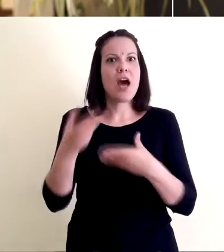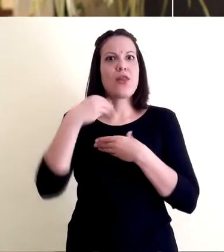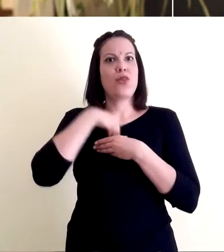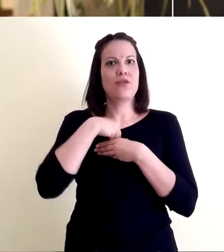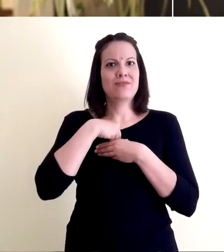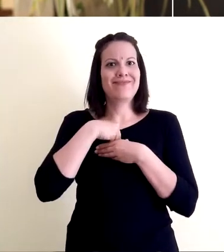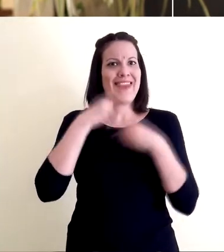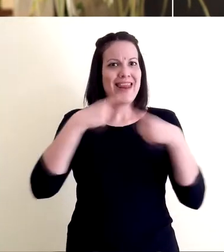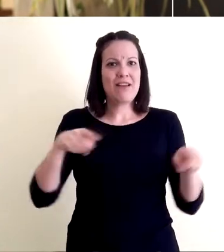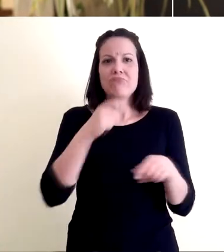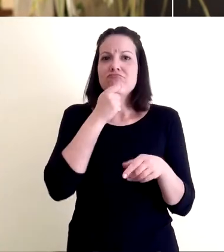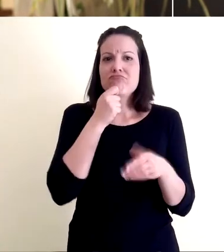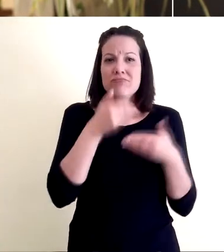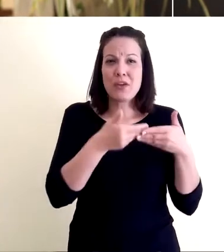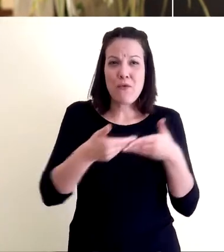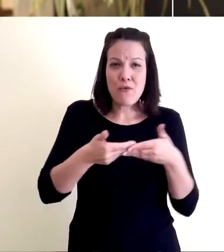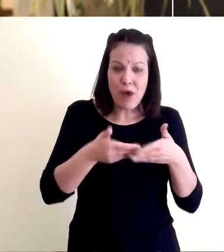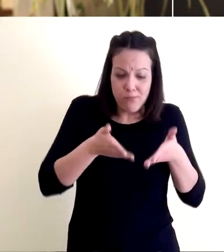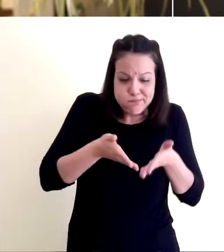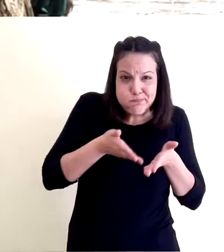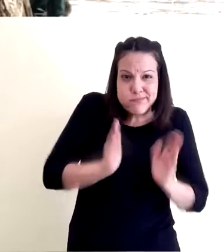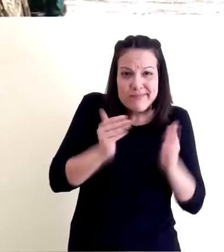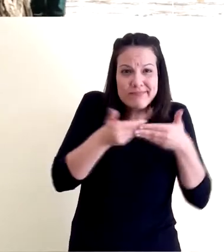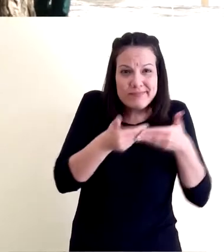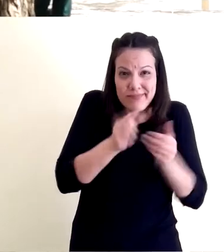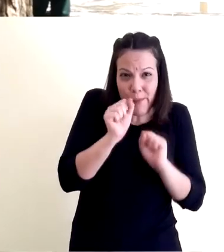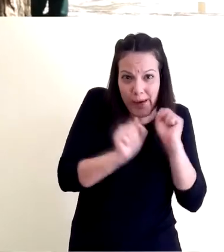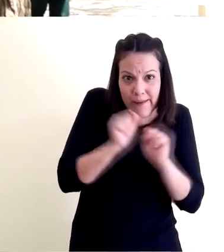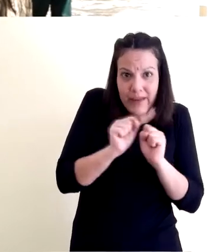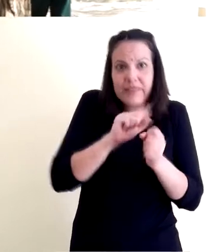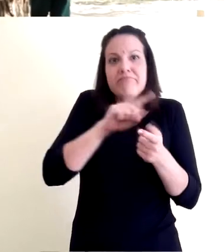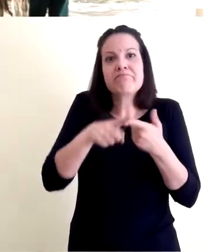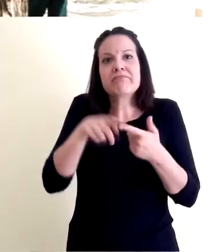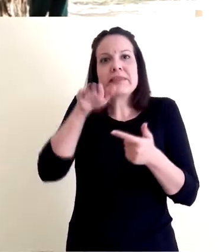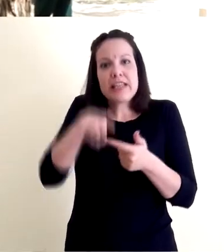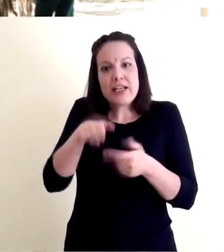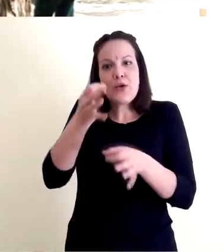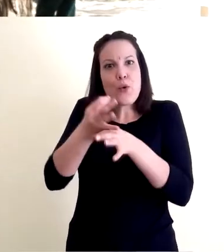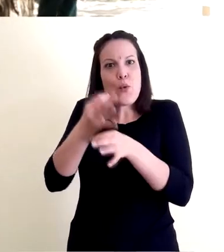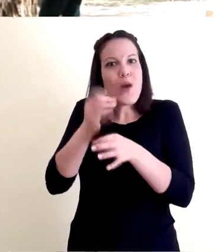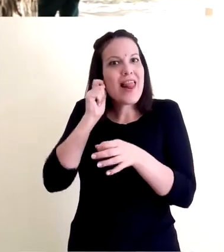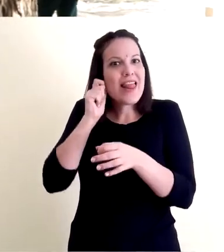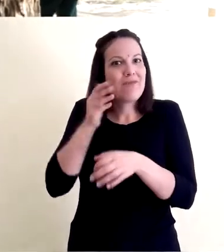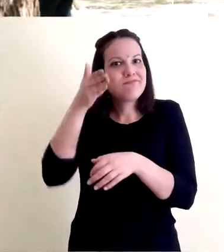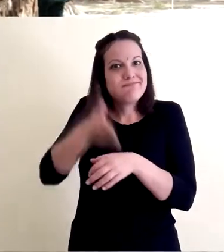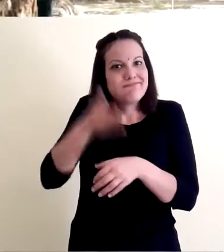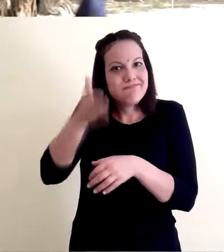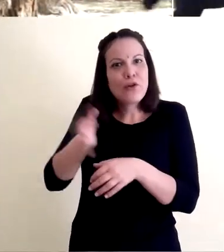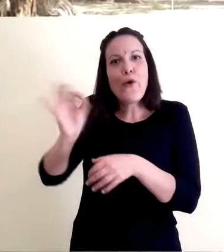en un niño recién nacido, en un niño en edad escolar y en un adolescente o un